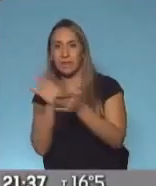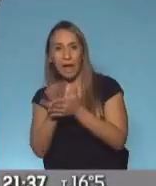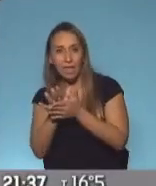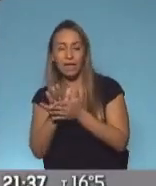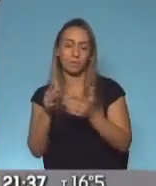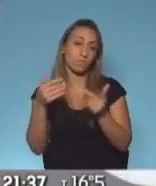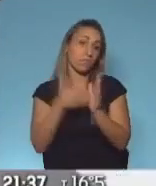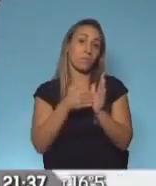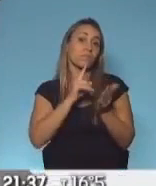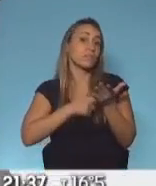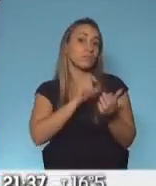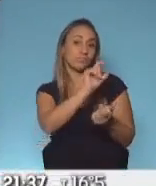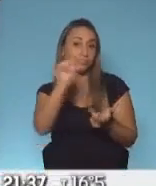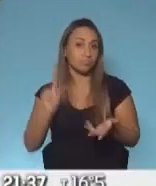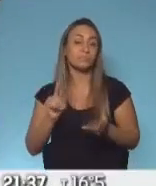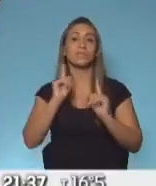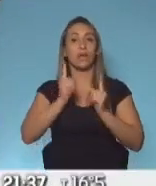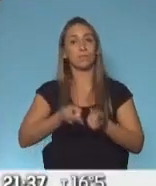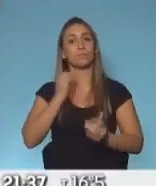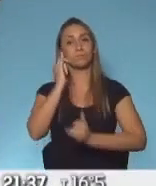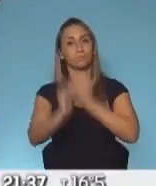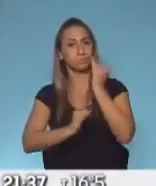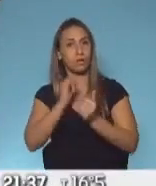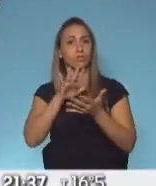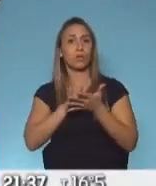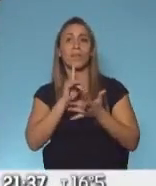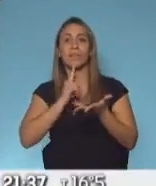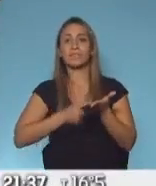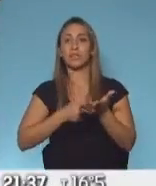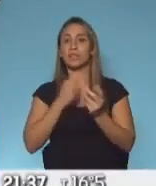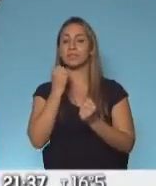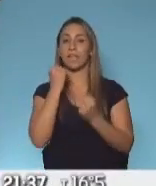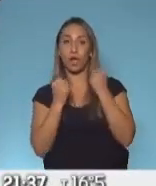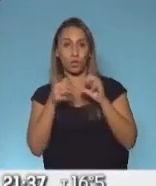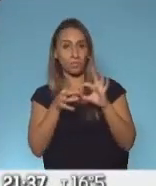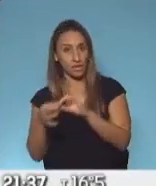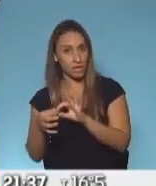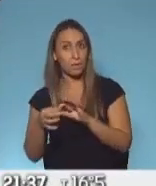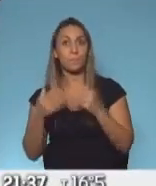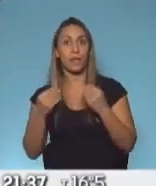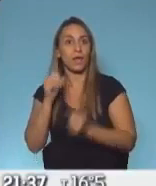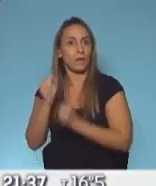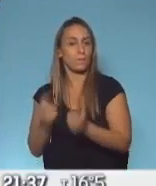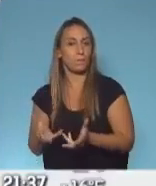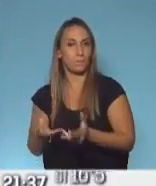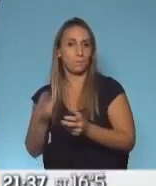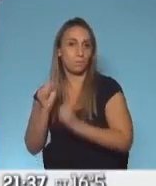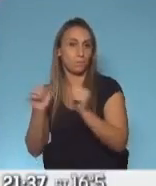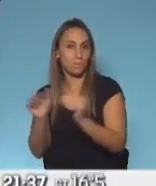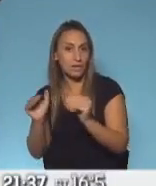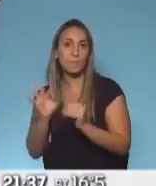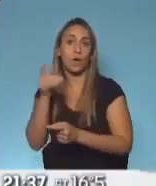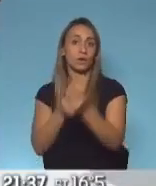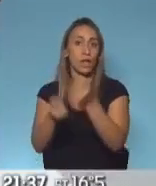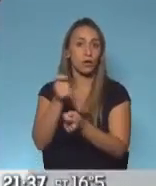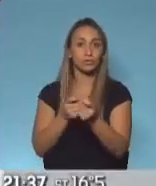y al Presidente, cuáles son las próximas medidas en materia económica, para reforzar la situación de pymes y comercios que todavía hoy no están